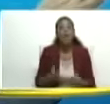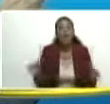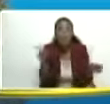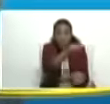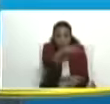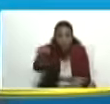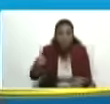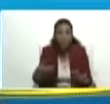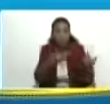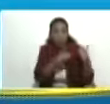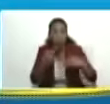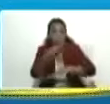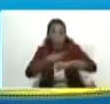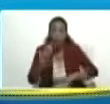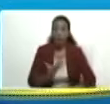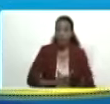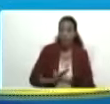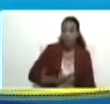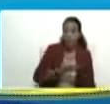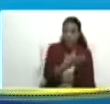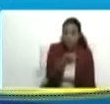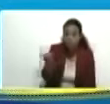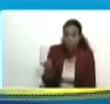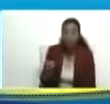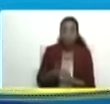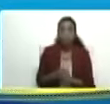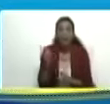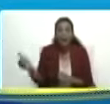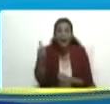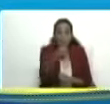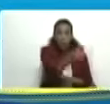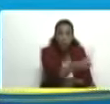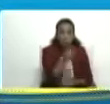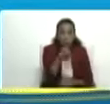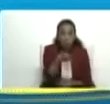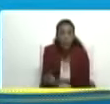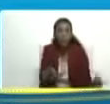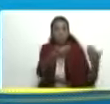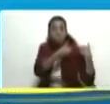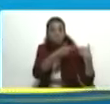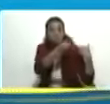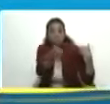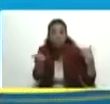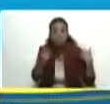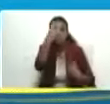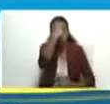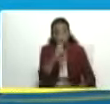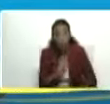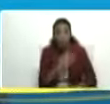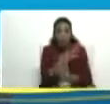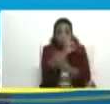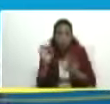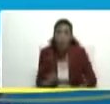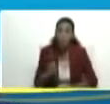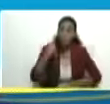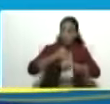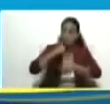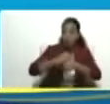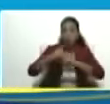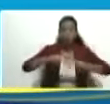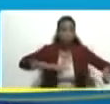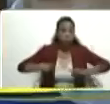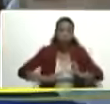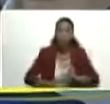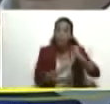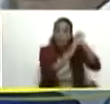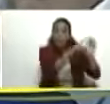ustedes, gobernadores, gobernadoras, de cada uno de ustedes, con su característica, su personalidad, su